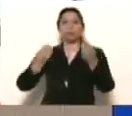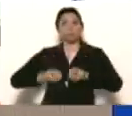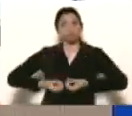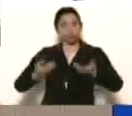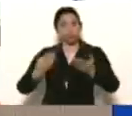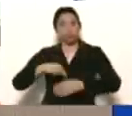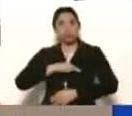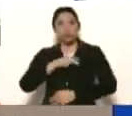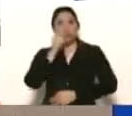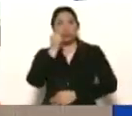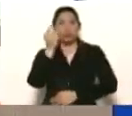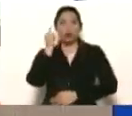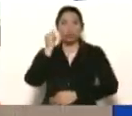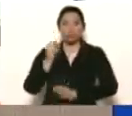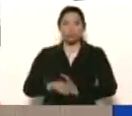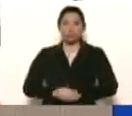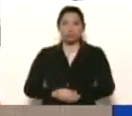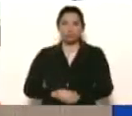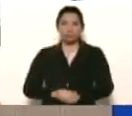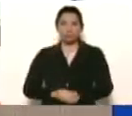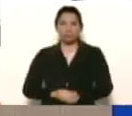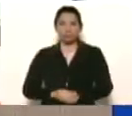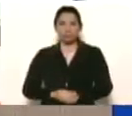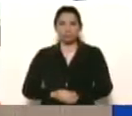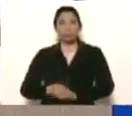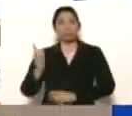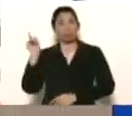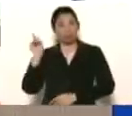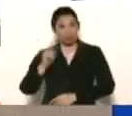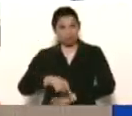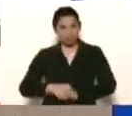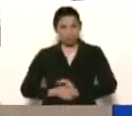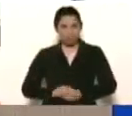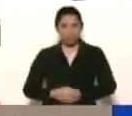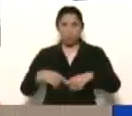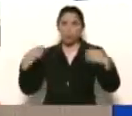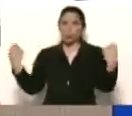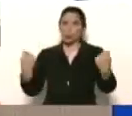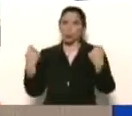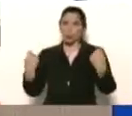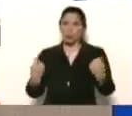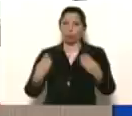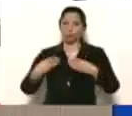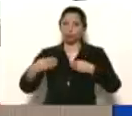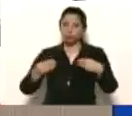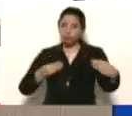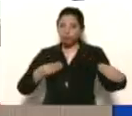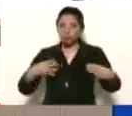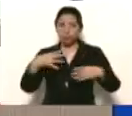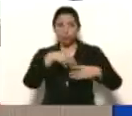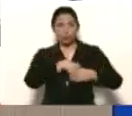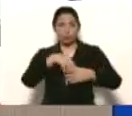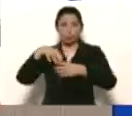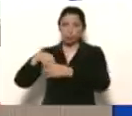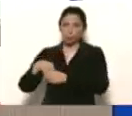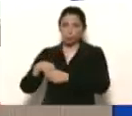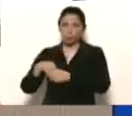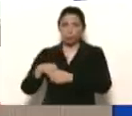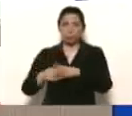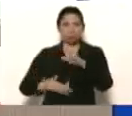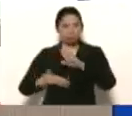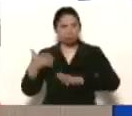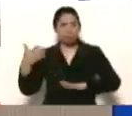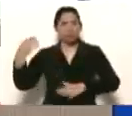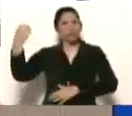abuelas y nuestros abuelos también en una jornada de flexibilización de la cuarentena para que saliera a